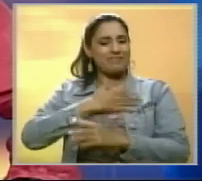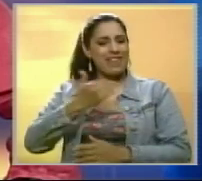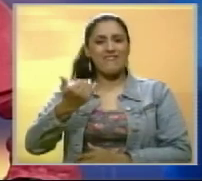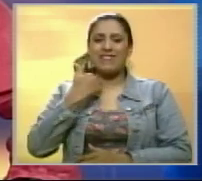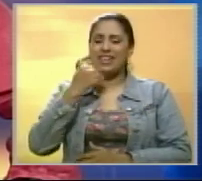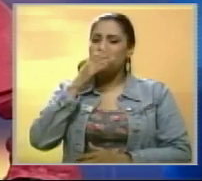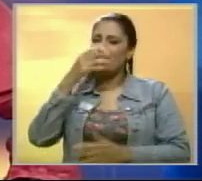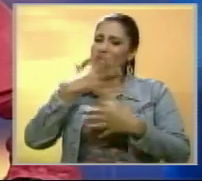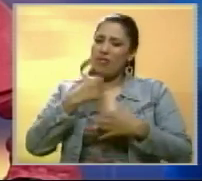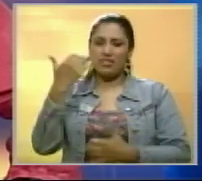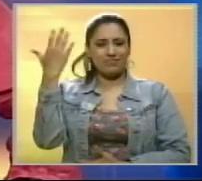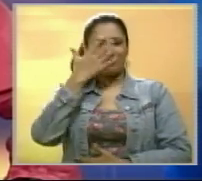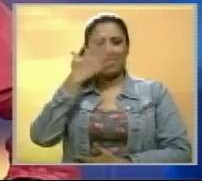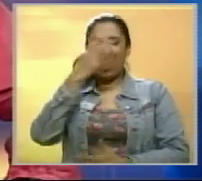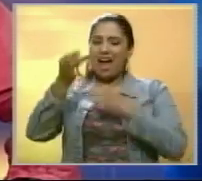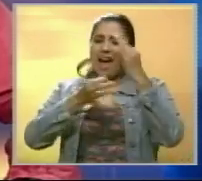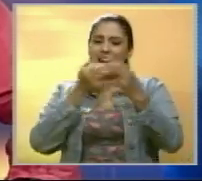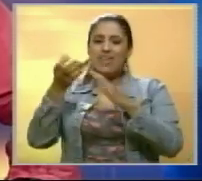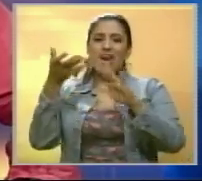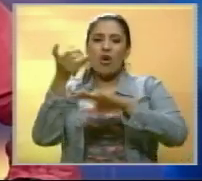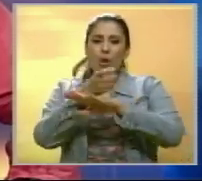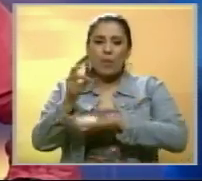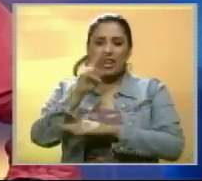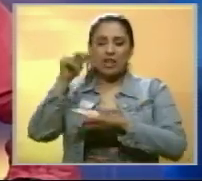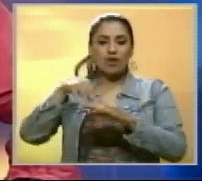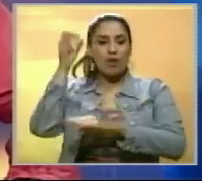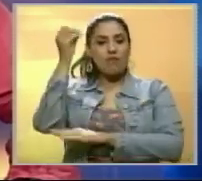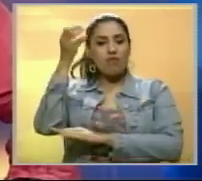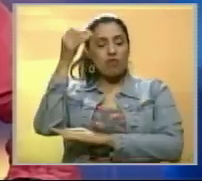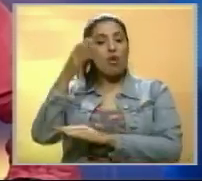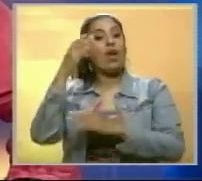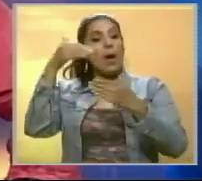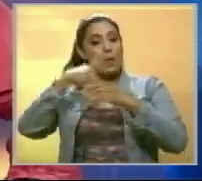de confianza ante el diálogo con el gobierno nacional durante el foro El